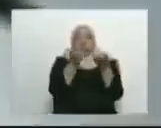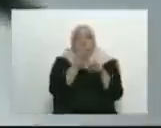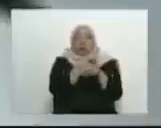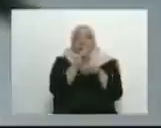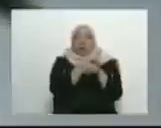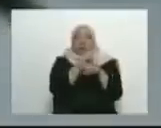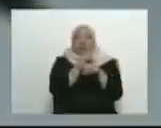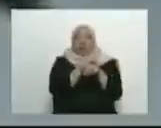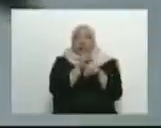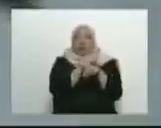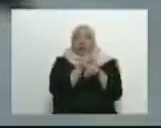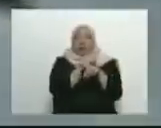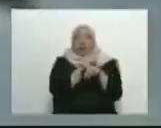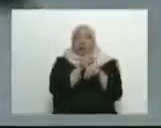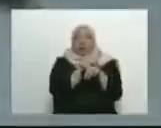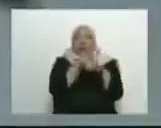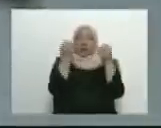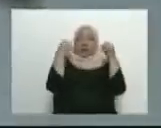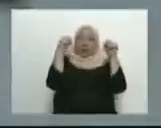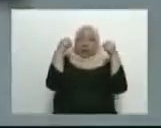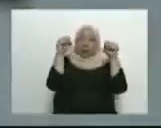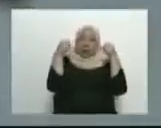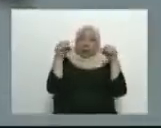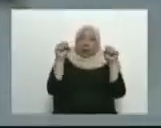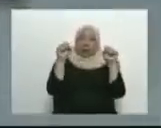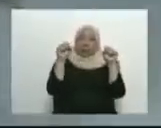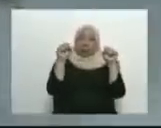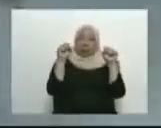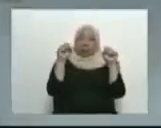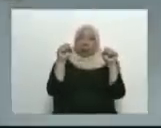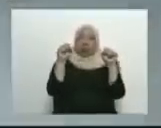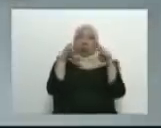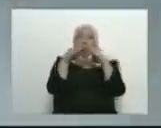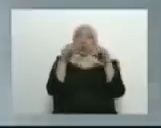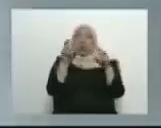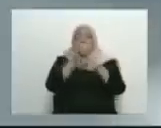inmediatamente aplicaron